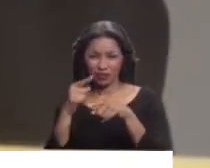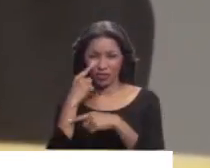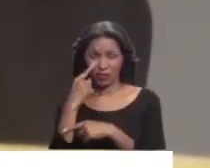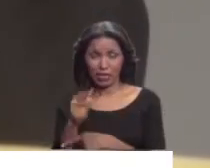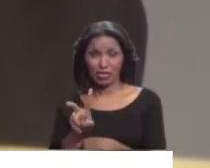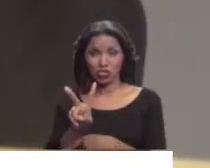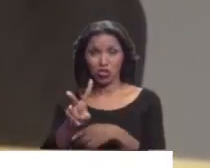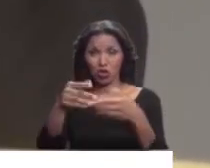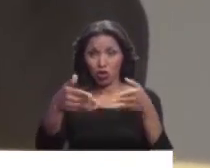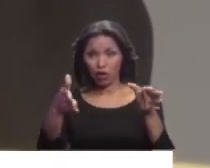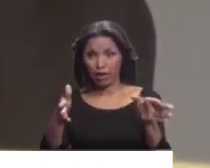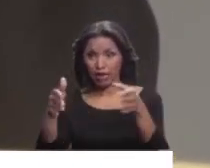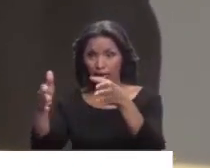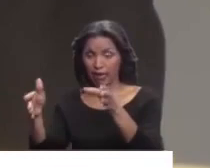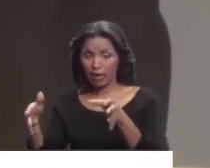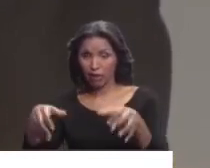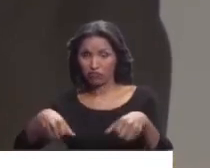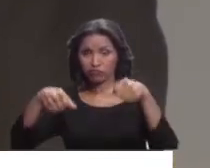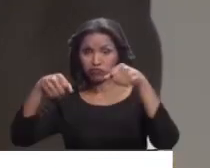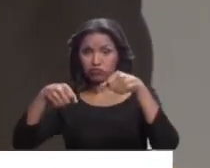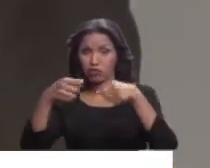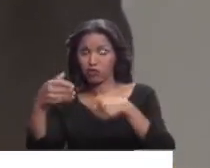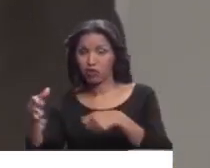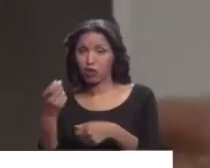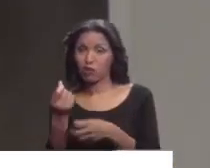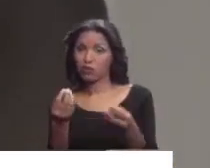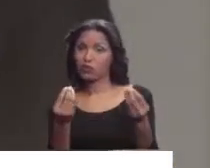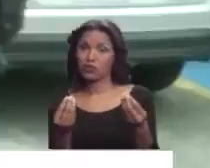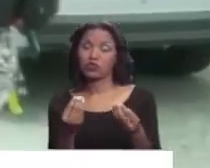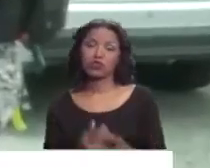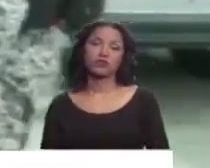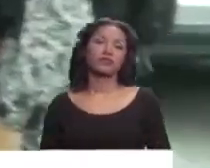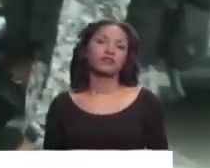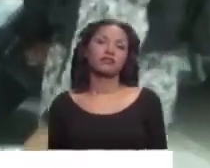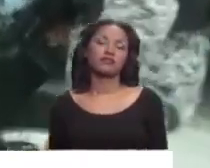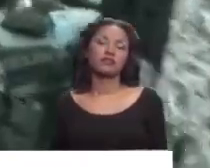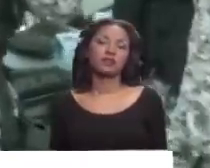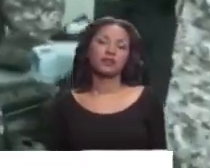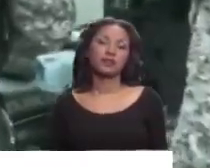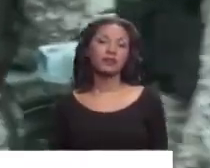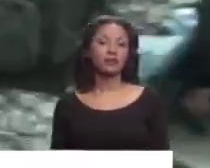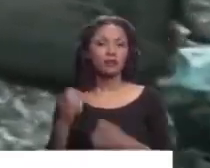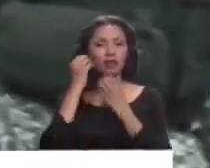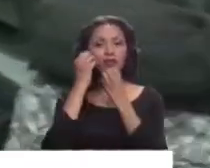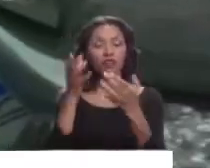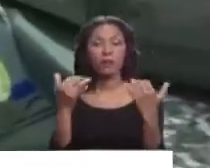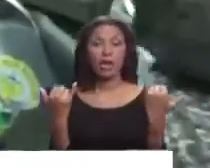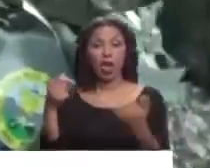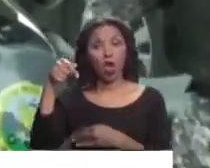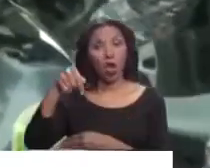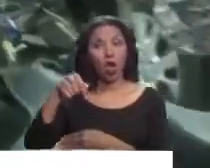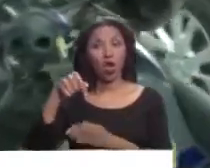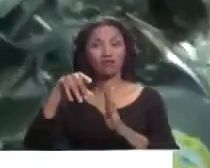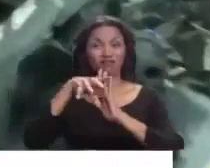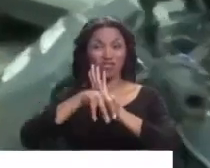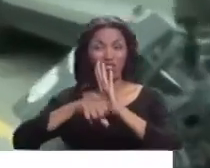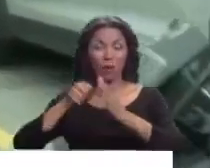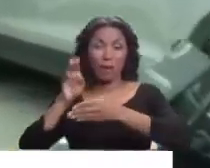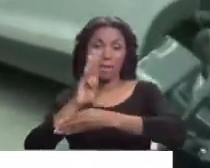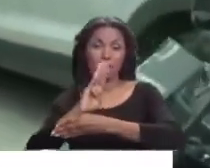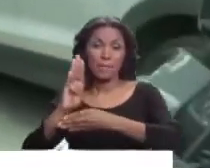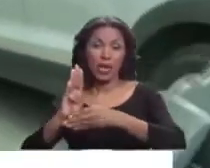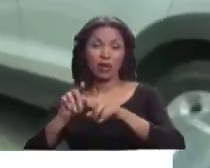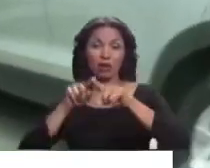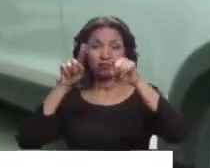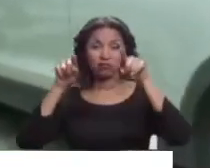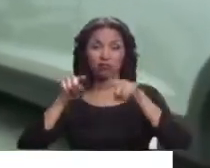dos cajas con una cantidad de dinero que todavía no ha sido cuantificada. Así que este es el reporte que le tenemos desde Betania cuando se registra este